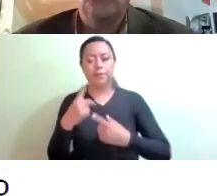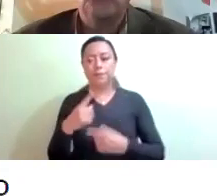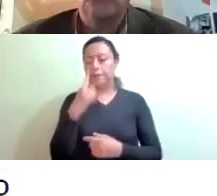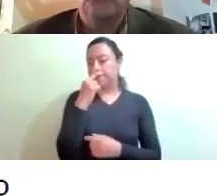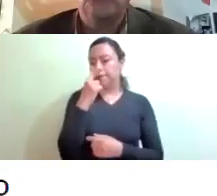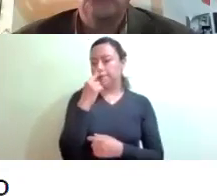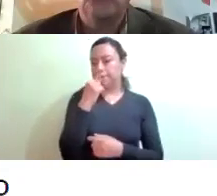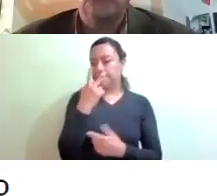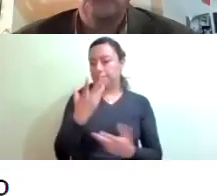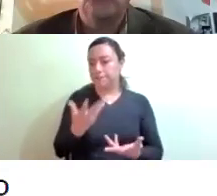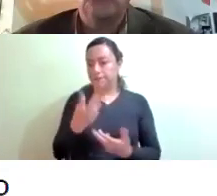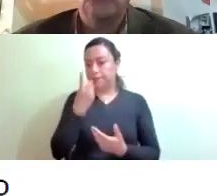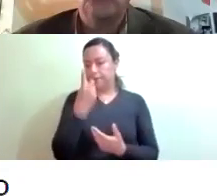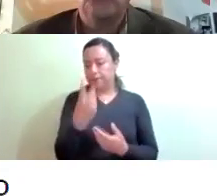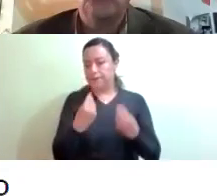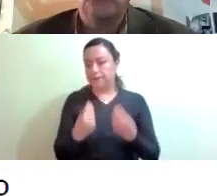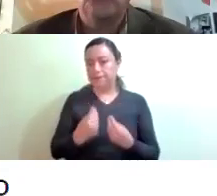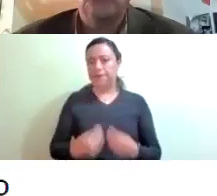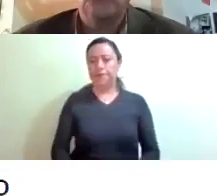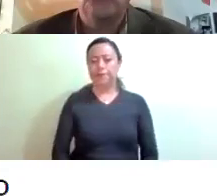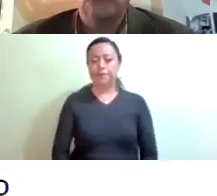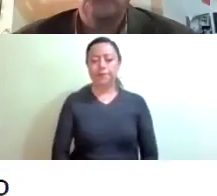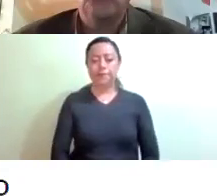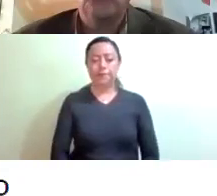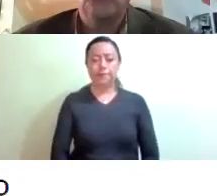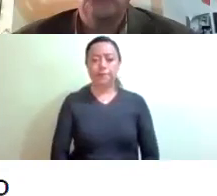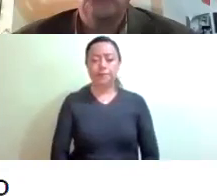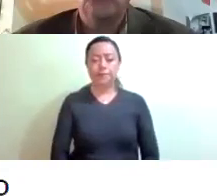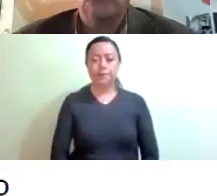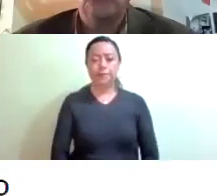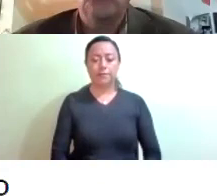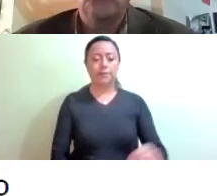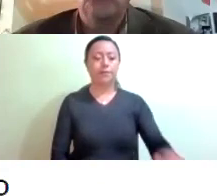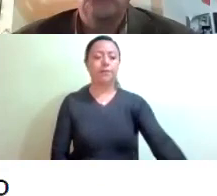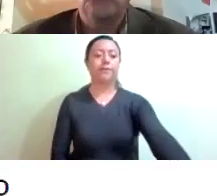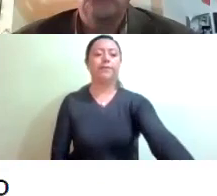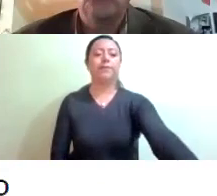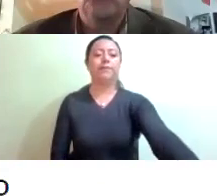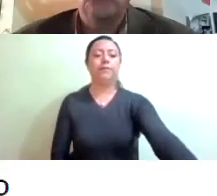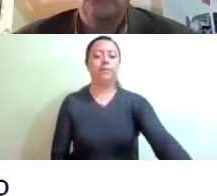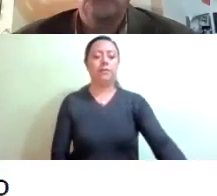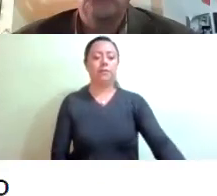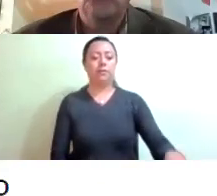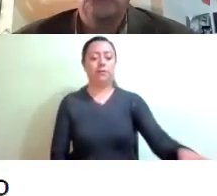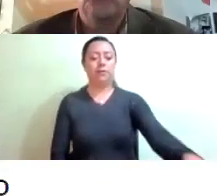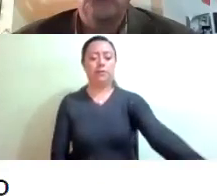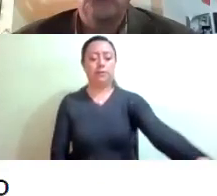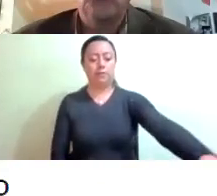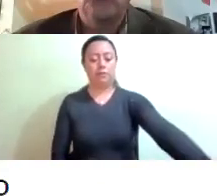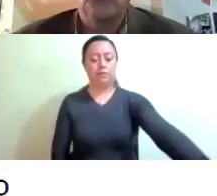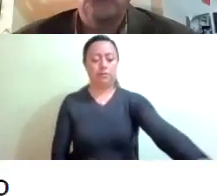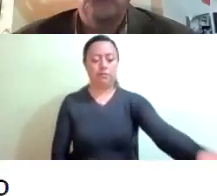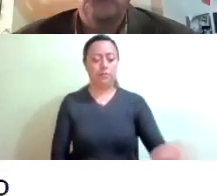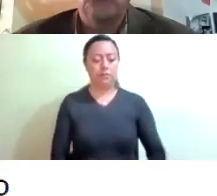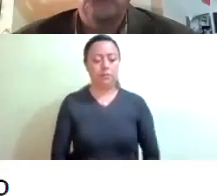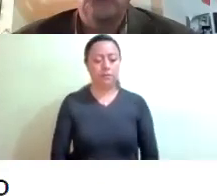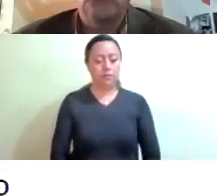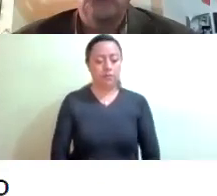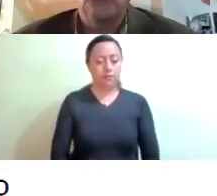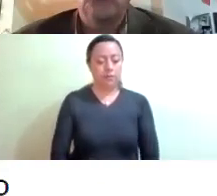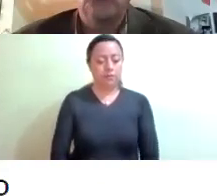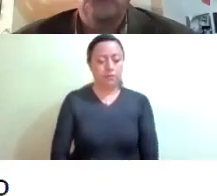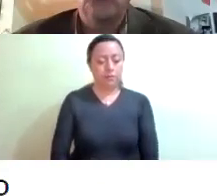instructivo donde que no se podía una detención por una actitud sospechosa, por una actitud